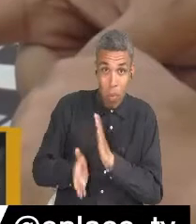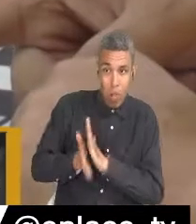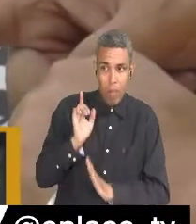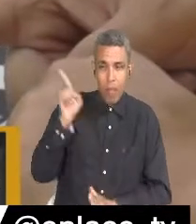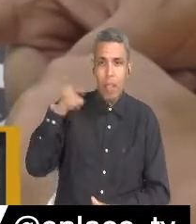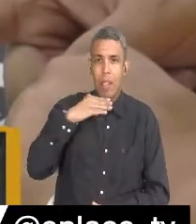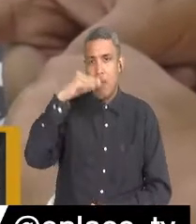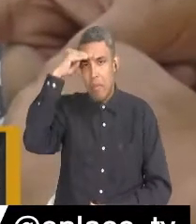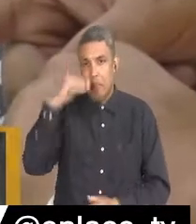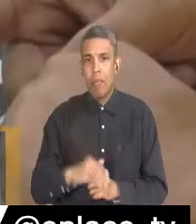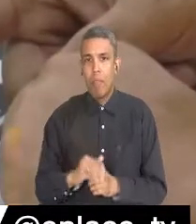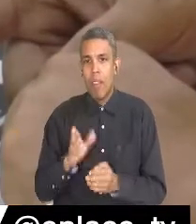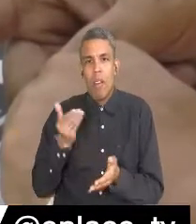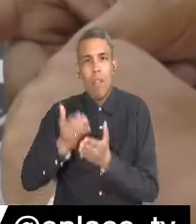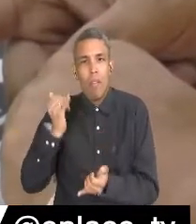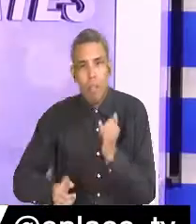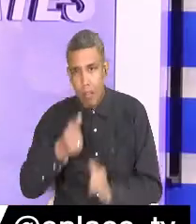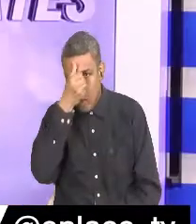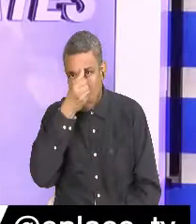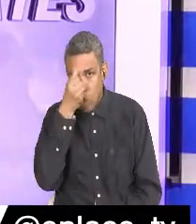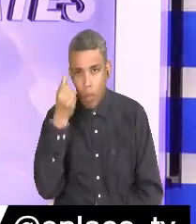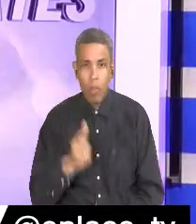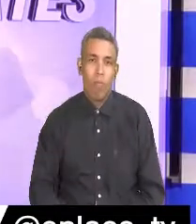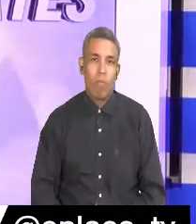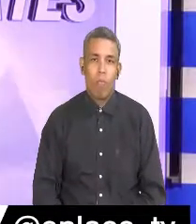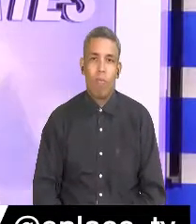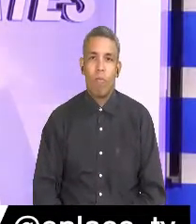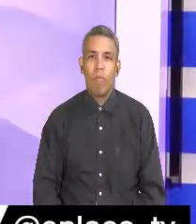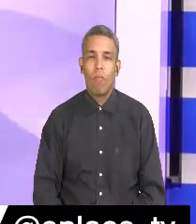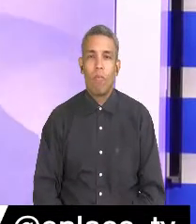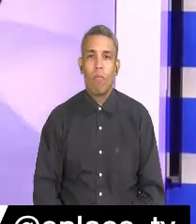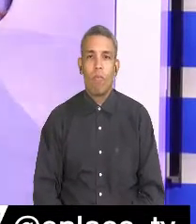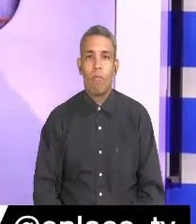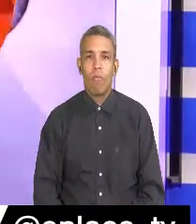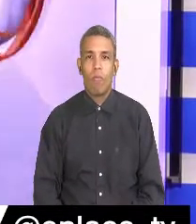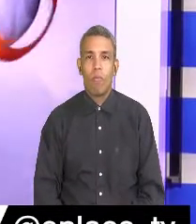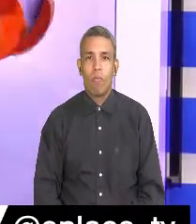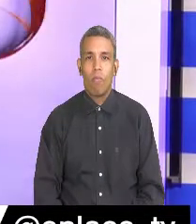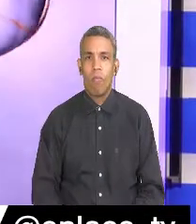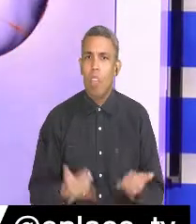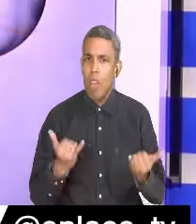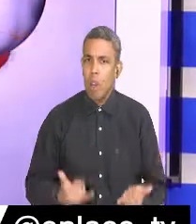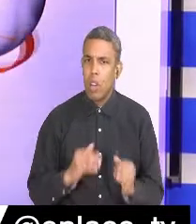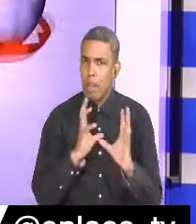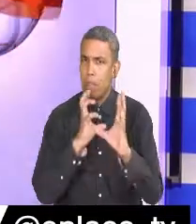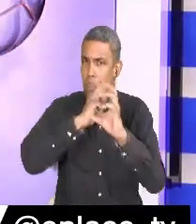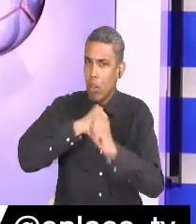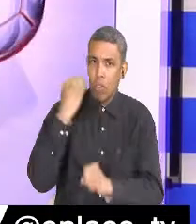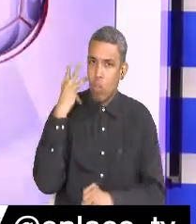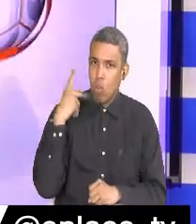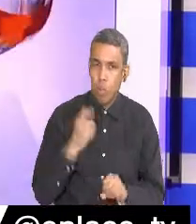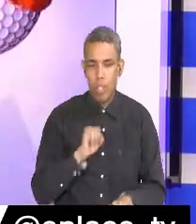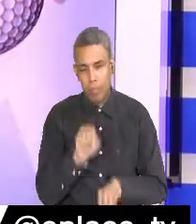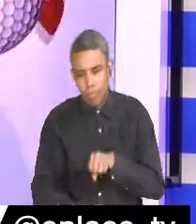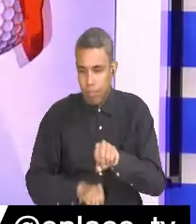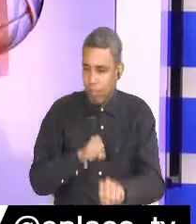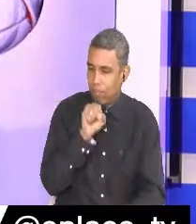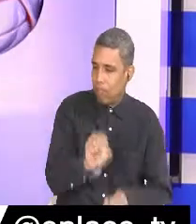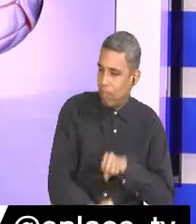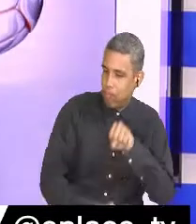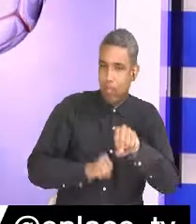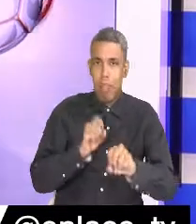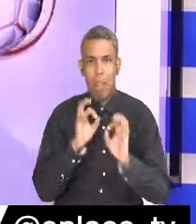final el próximo domingo. Y ahora montar en bicicleta de noche se ha convertido en uno de los planes favoritos para disfrutar en familia